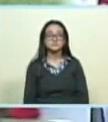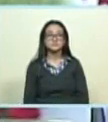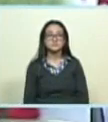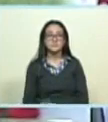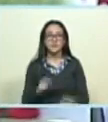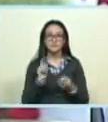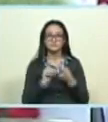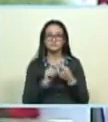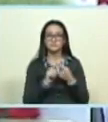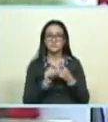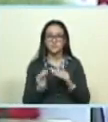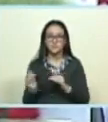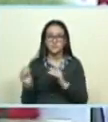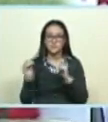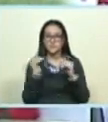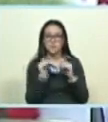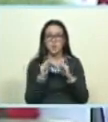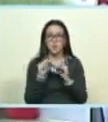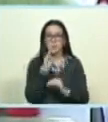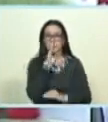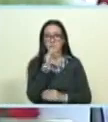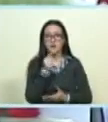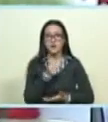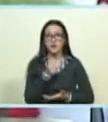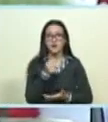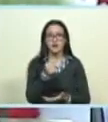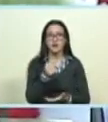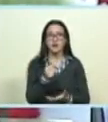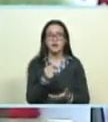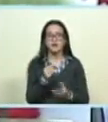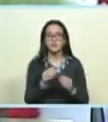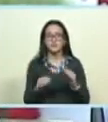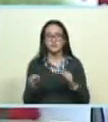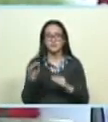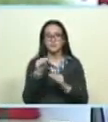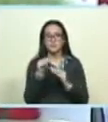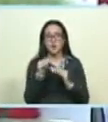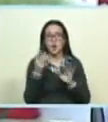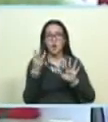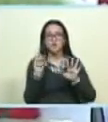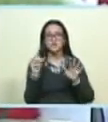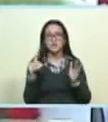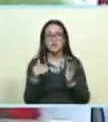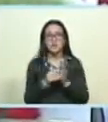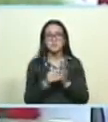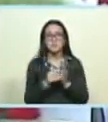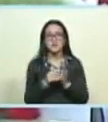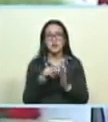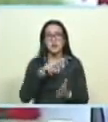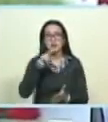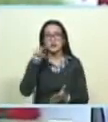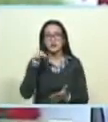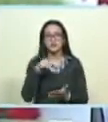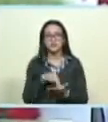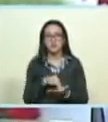homologar todas las becas universitarias a un monto de 80.000 bolívares a nivel